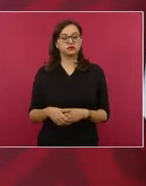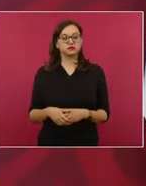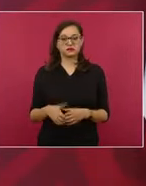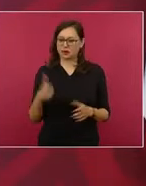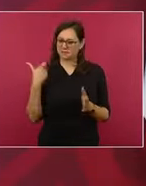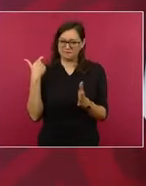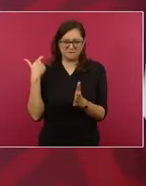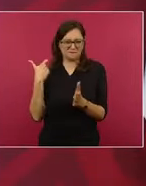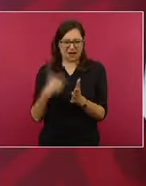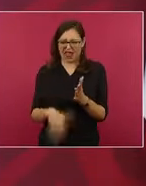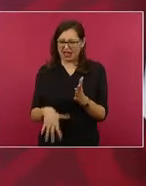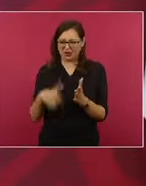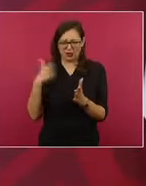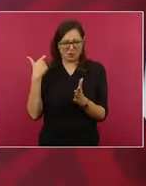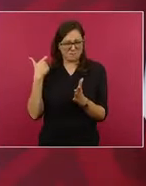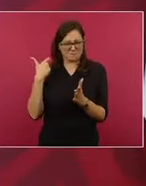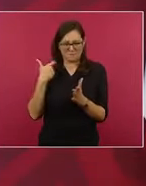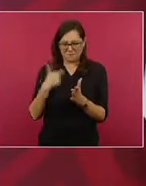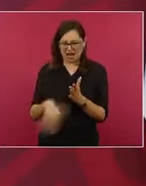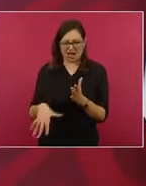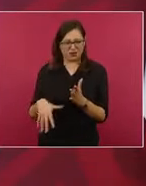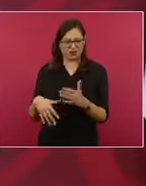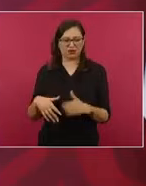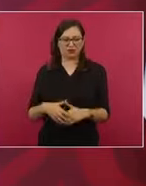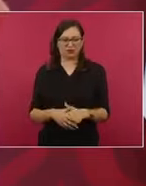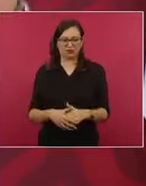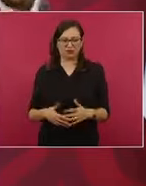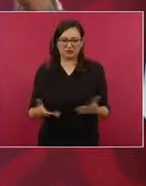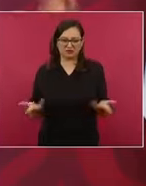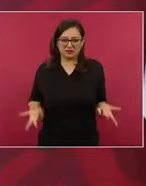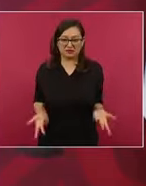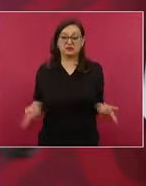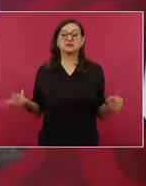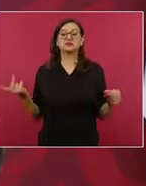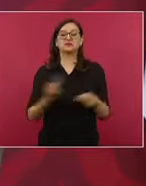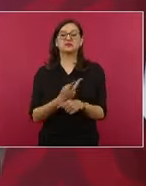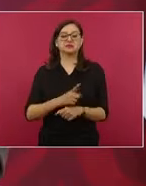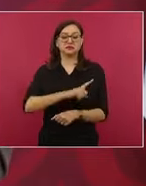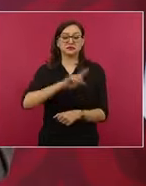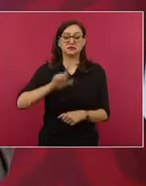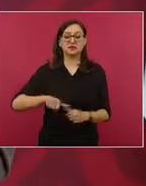a precios bajos. ¿Qué produjo esto?